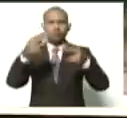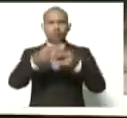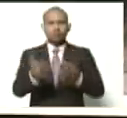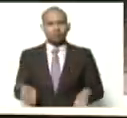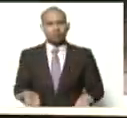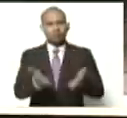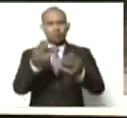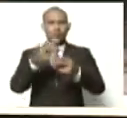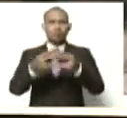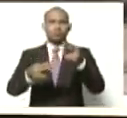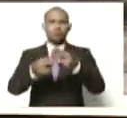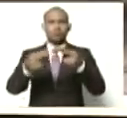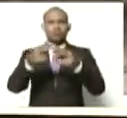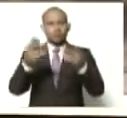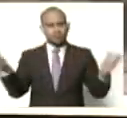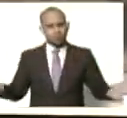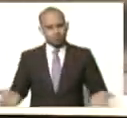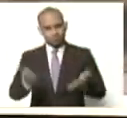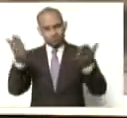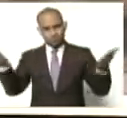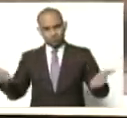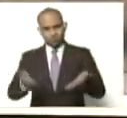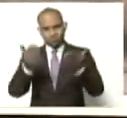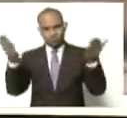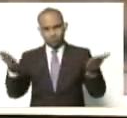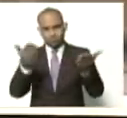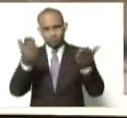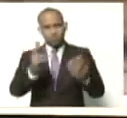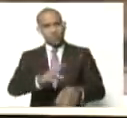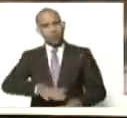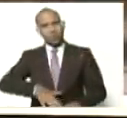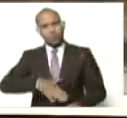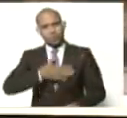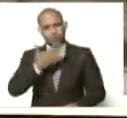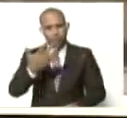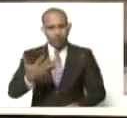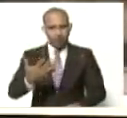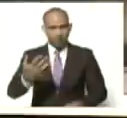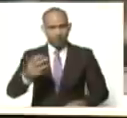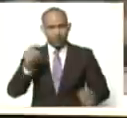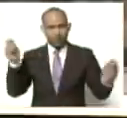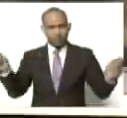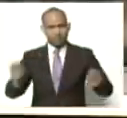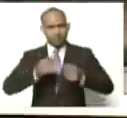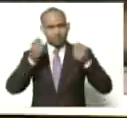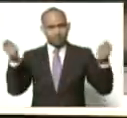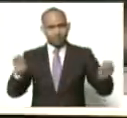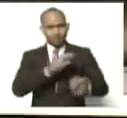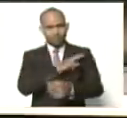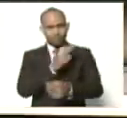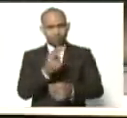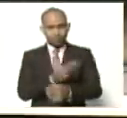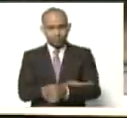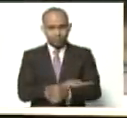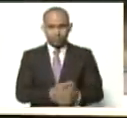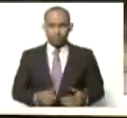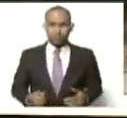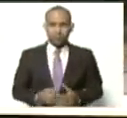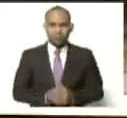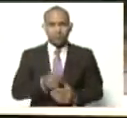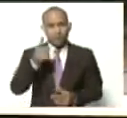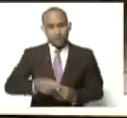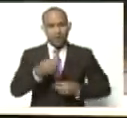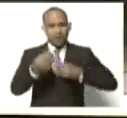construir, impulsar poder popular, como dice la canción. No han hecho el video